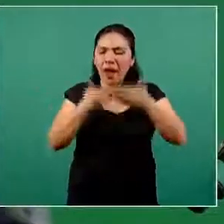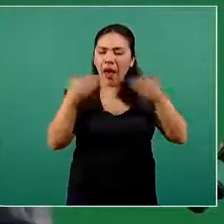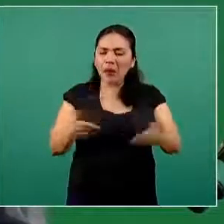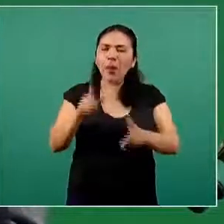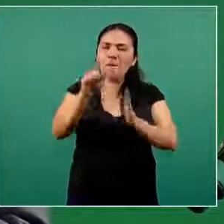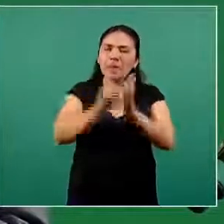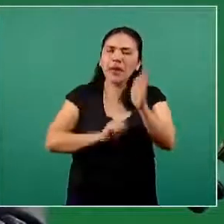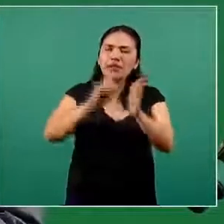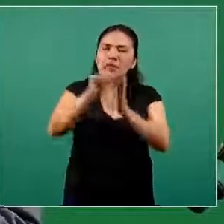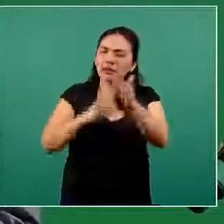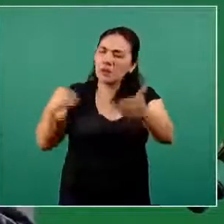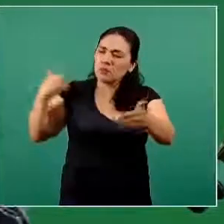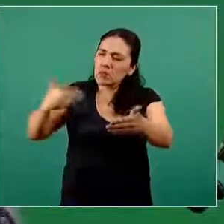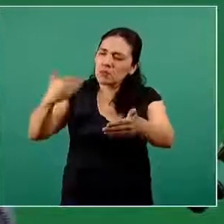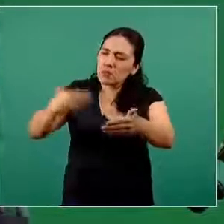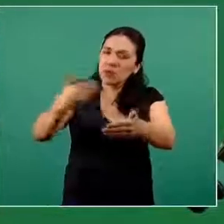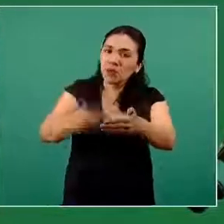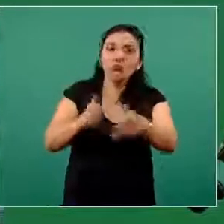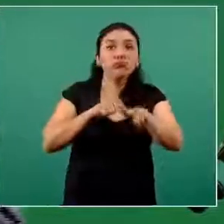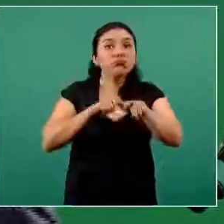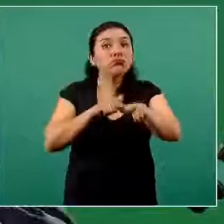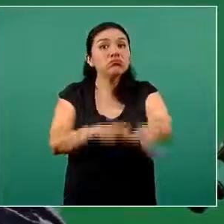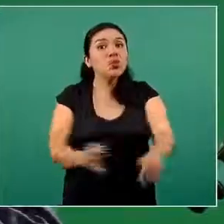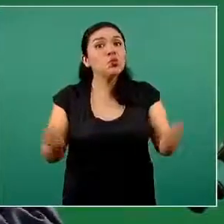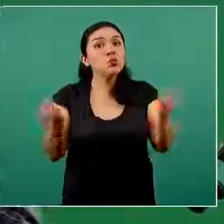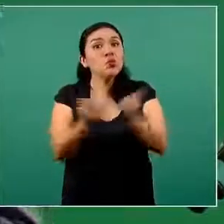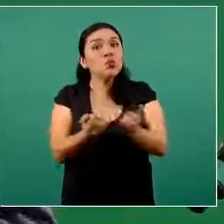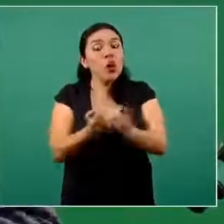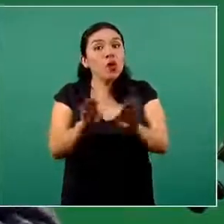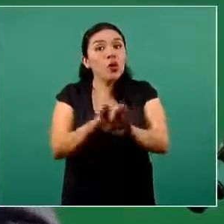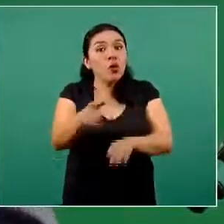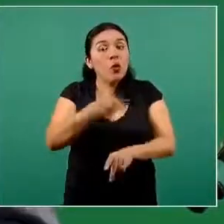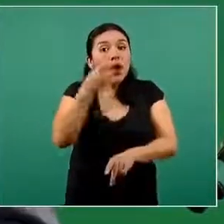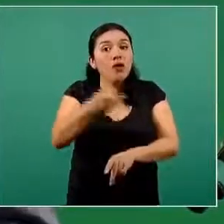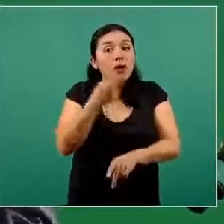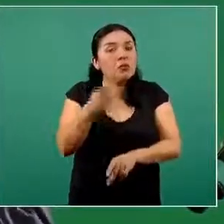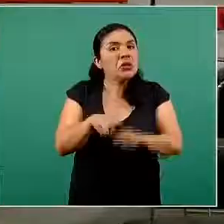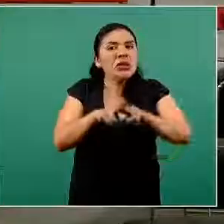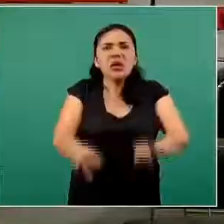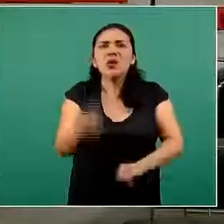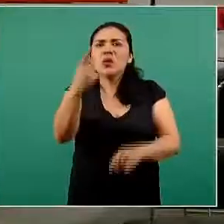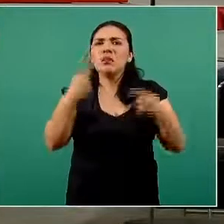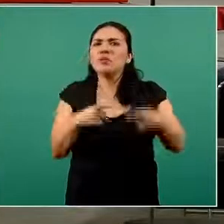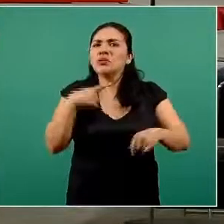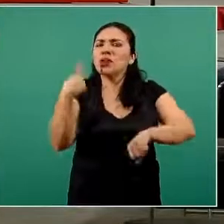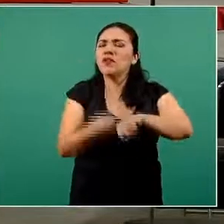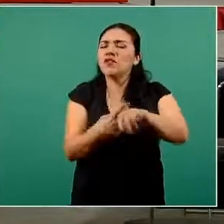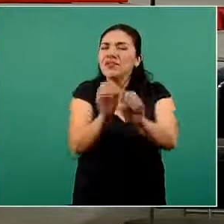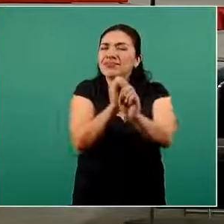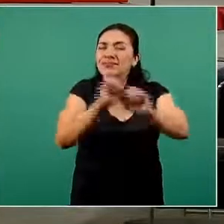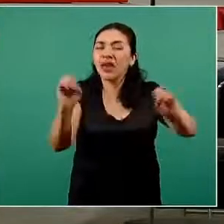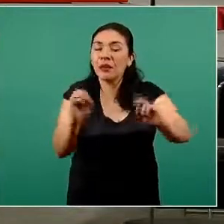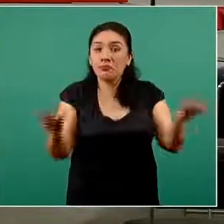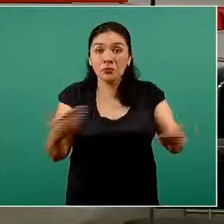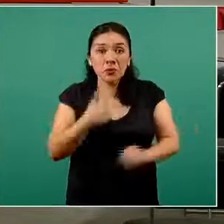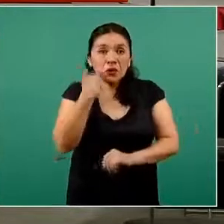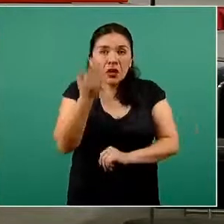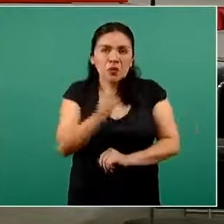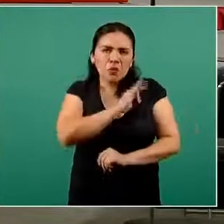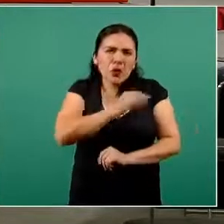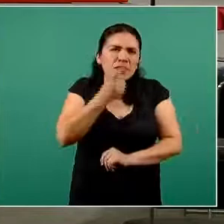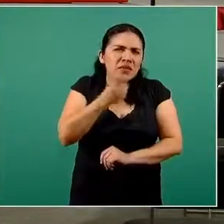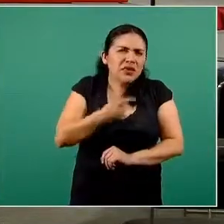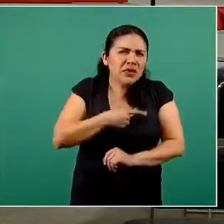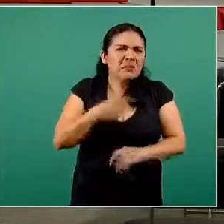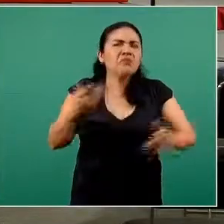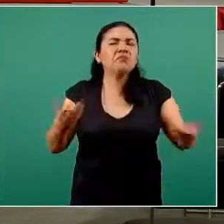siguientes meses se mantuvieron muchos de ellos, como ahora lo relataste, sin casos. Entonces, me gustaría ver si nos puedes comentar